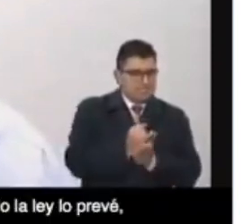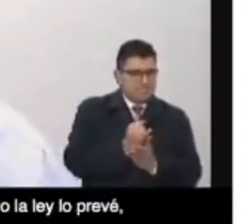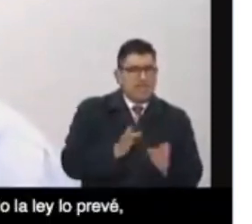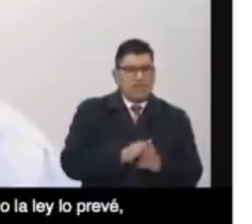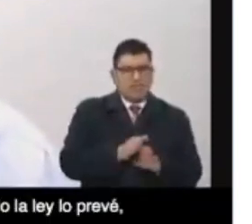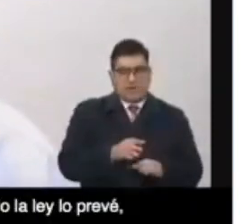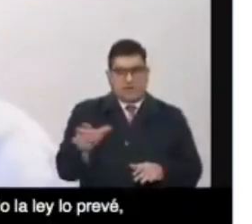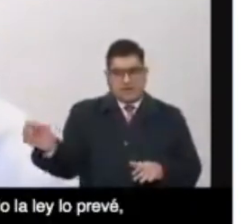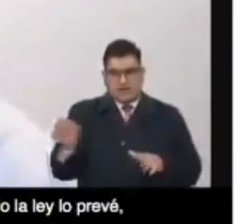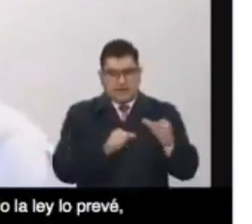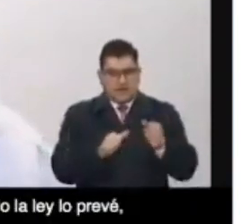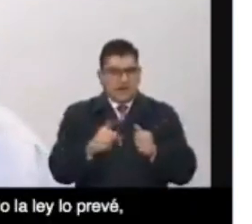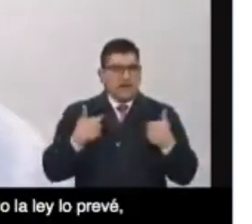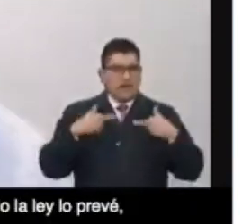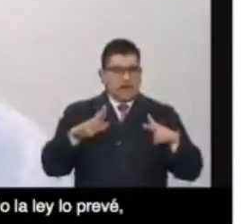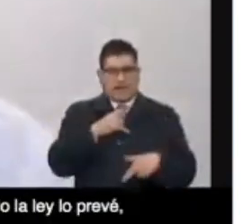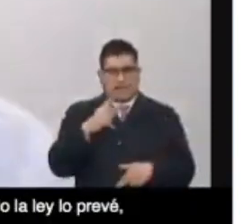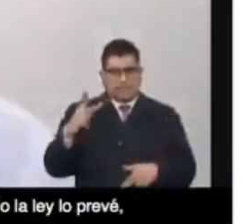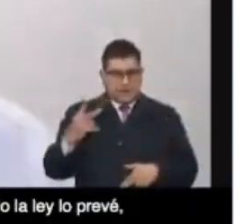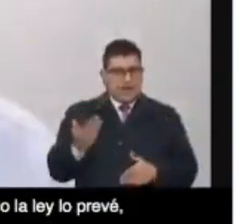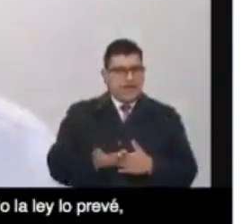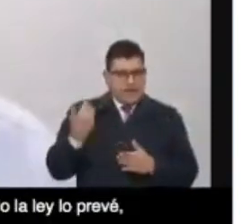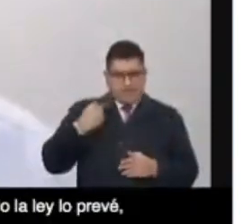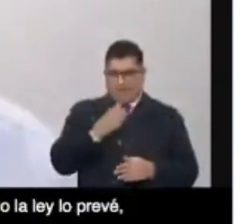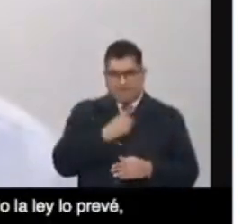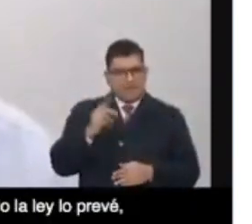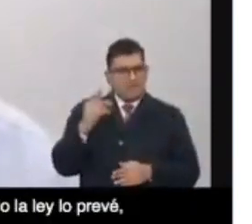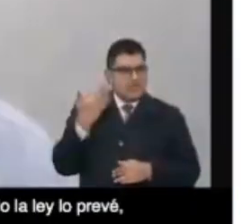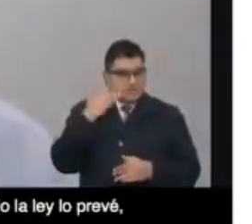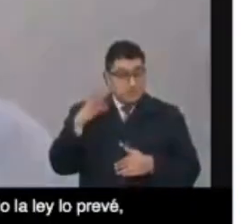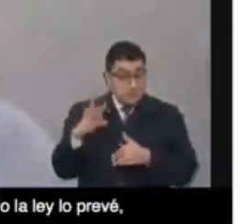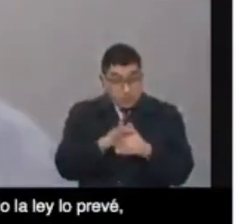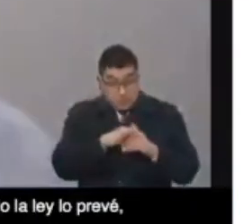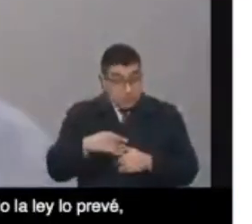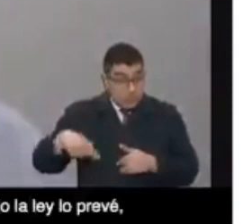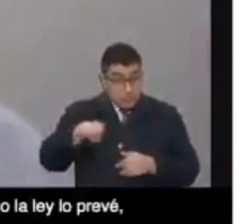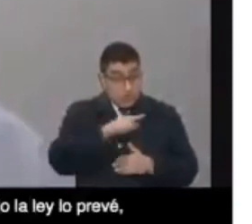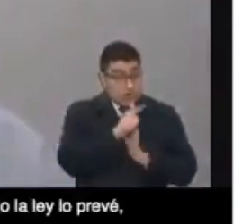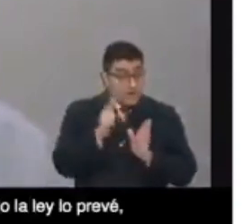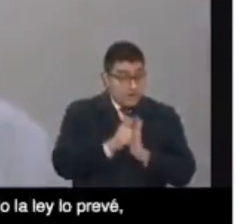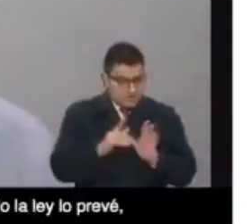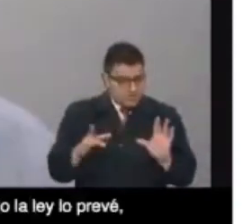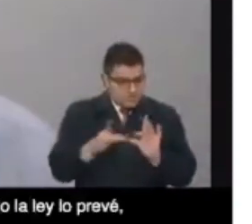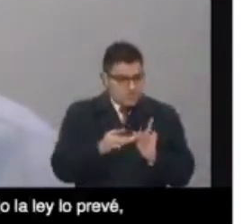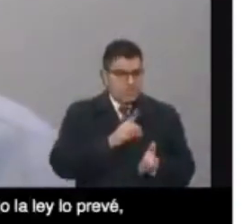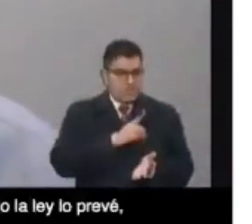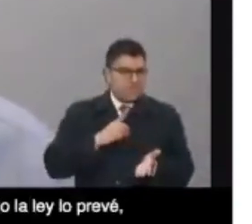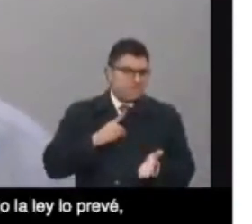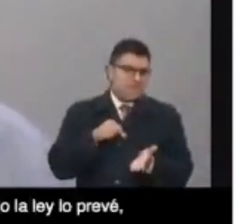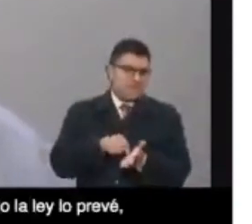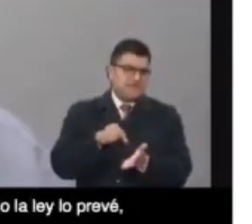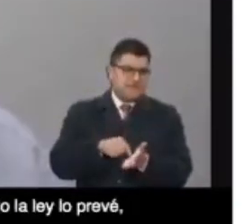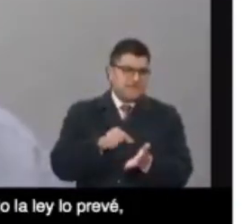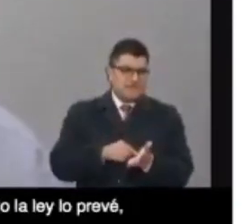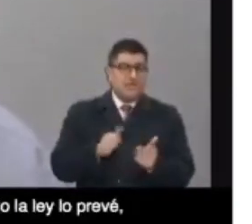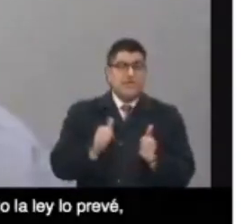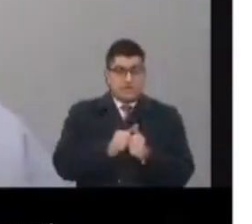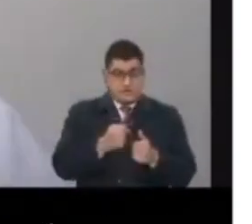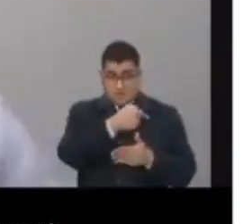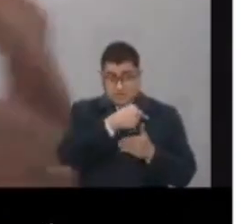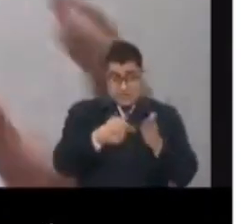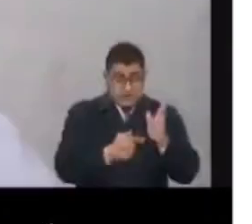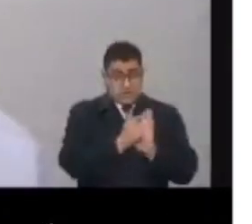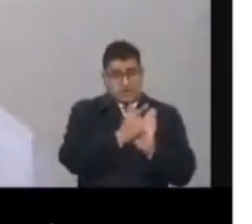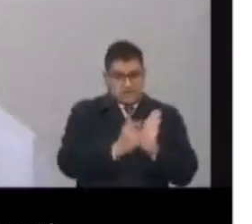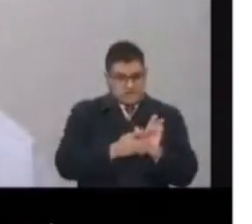asignación de diputados de representación proporcional se tiene que dar en su momento cuando la ley lo prevé bajo los mecanismos que establece la ley